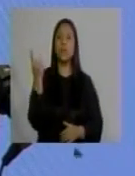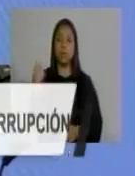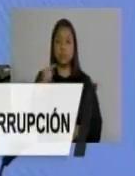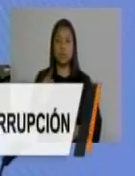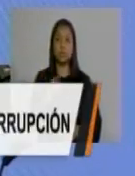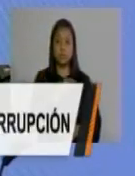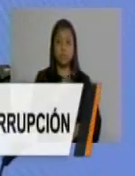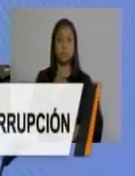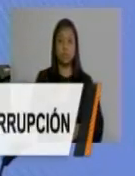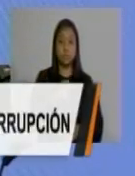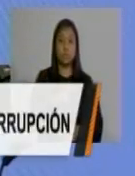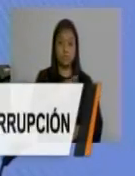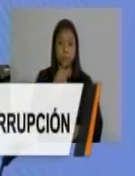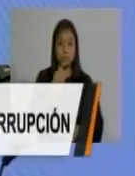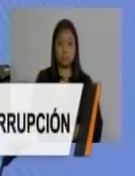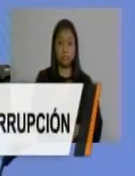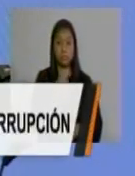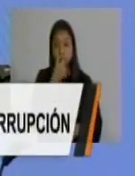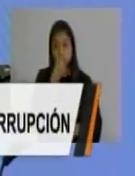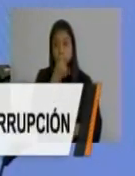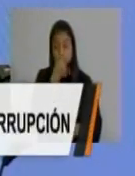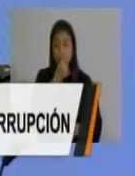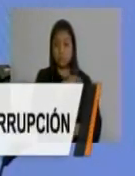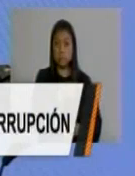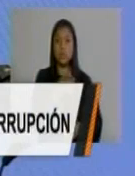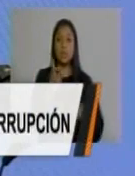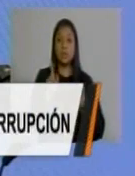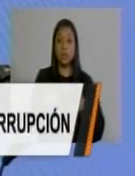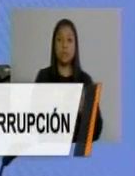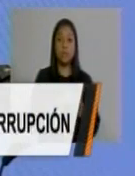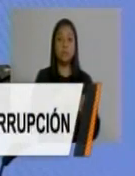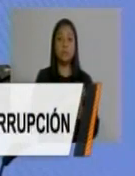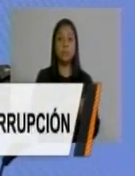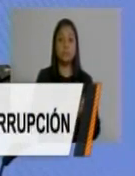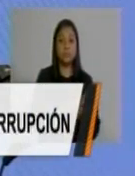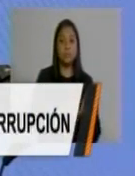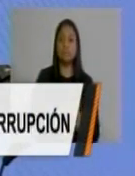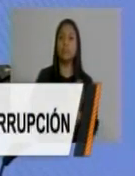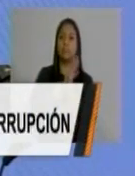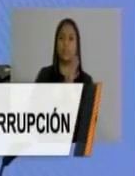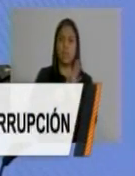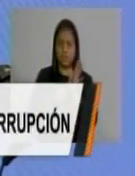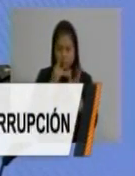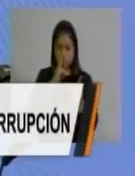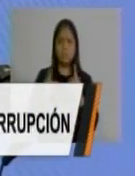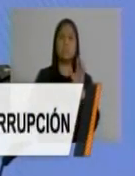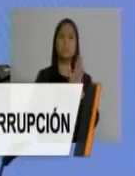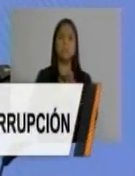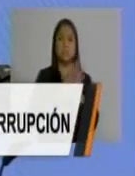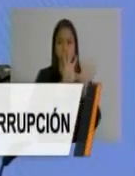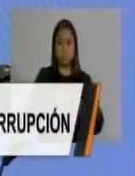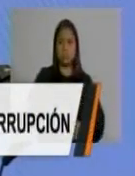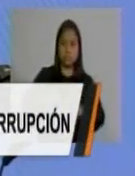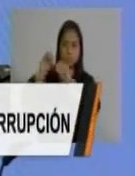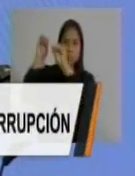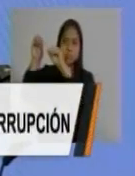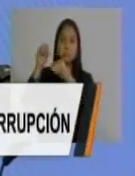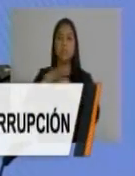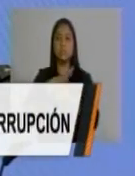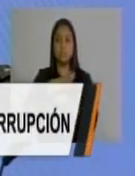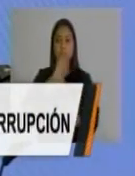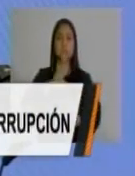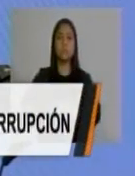si es que se ha cometido un delito, en aras de sentar precedentes y que el peso de la ley caiga sobre las personas que